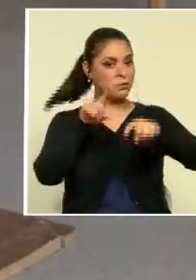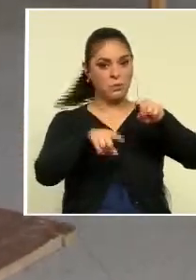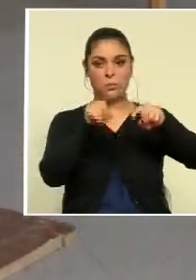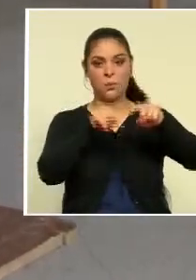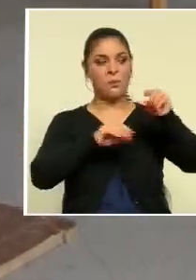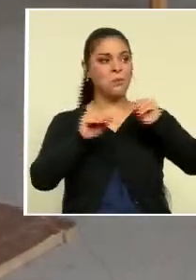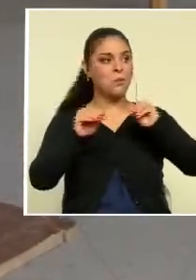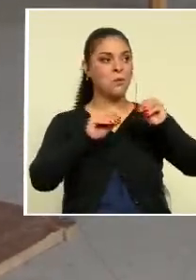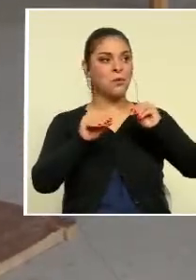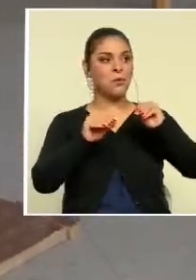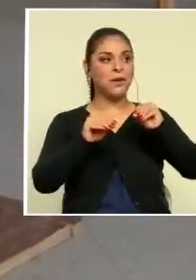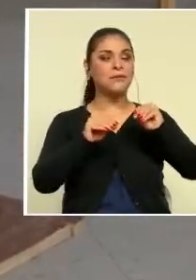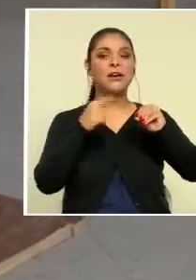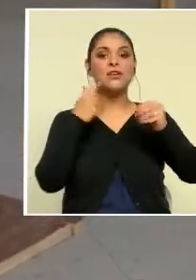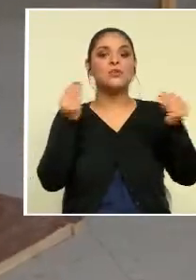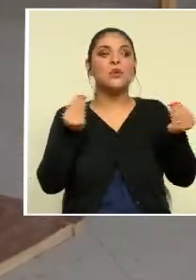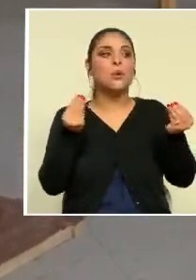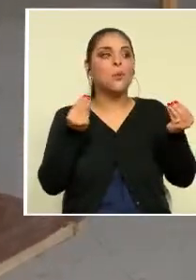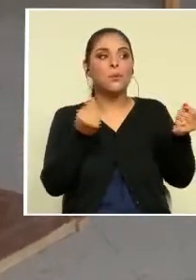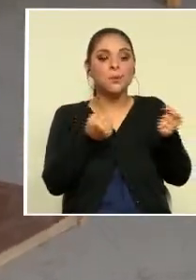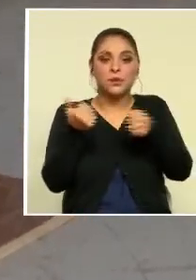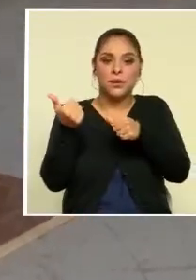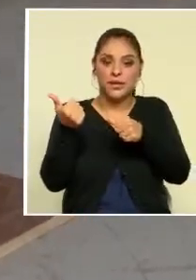hay como la quito